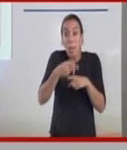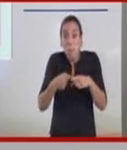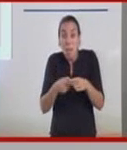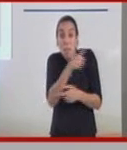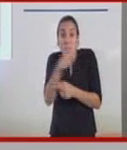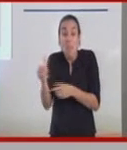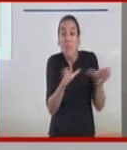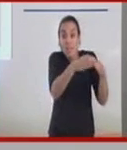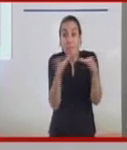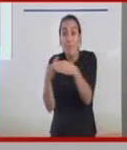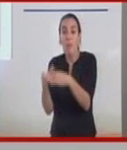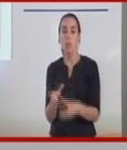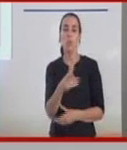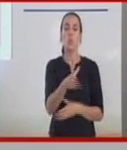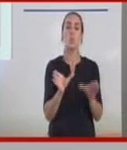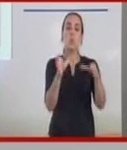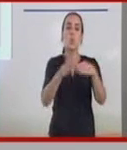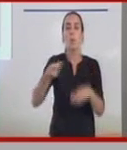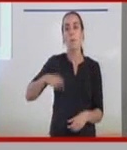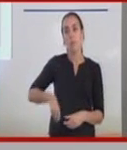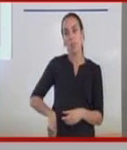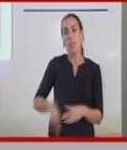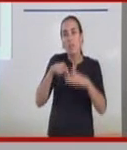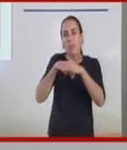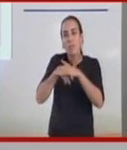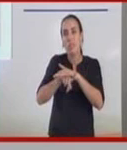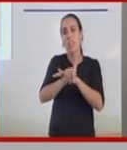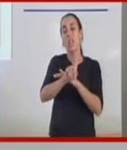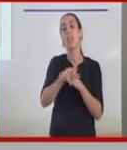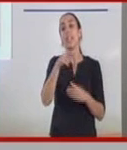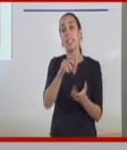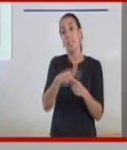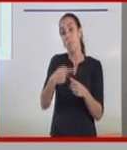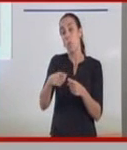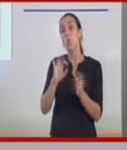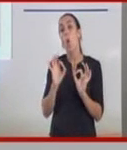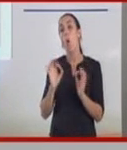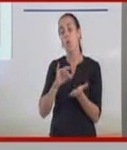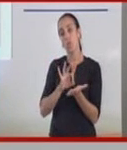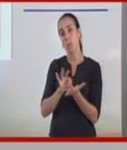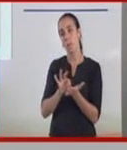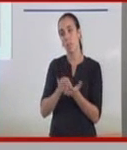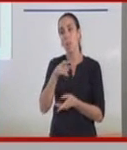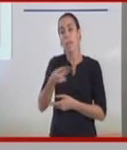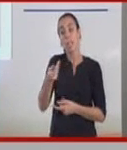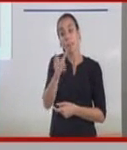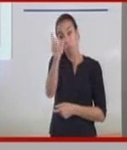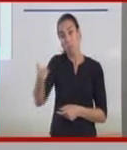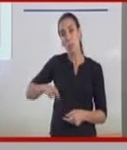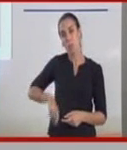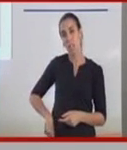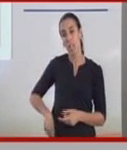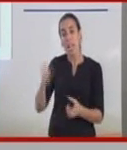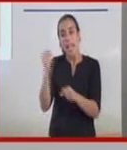profesionales avanzando en el diseño de ese producto o servicio, y que además sean esos profesionales que trabajan entre taller y